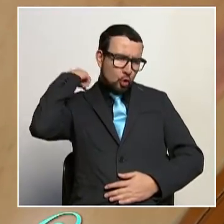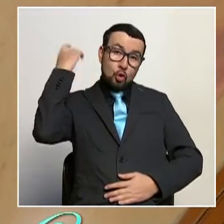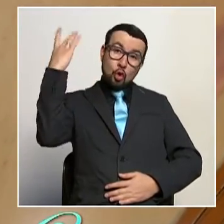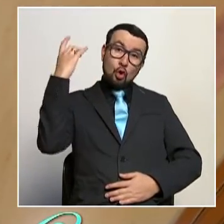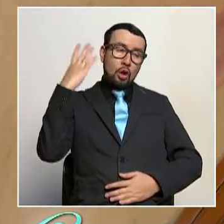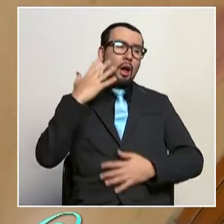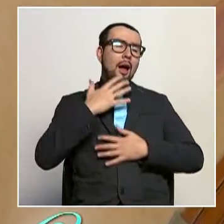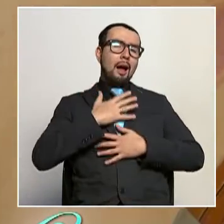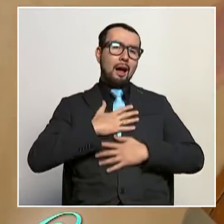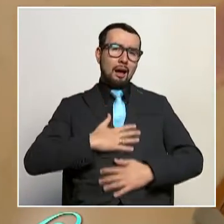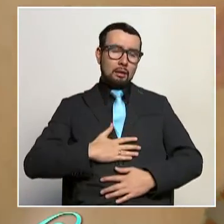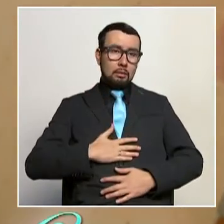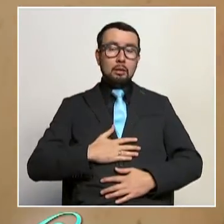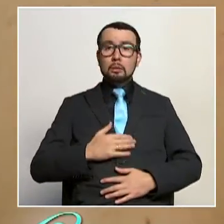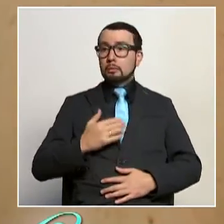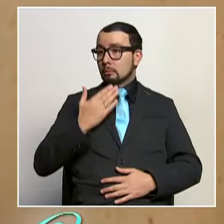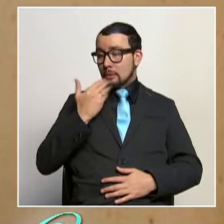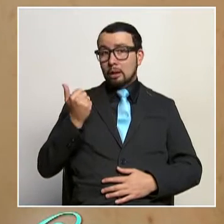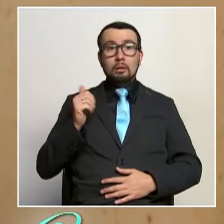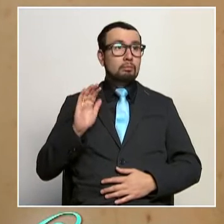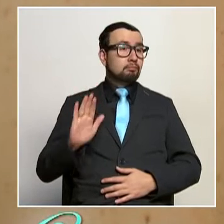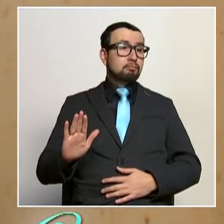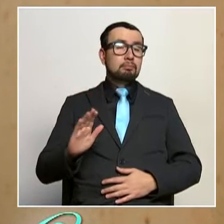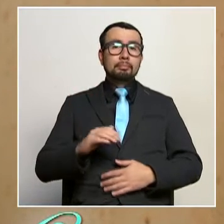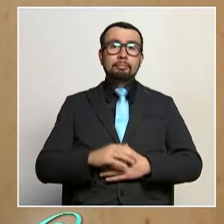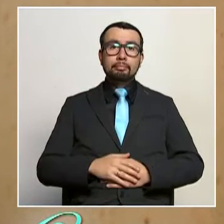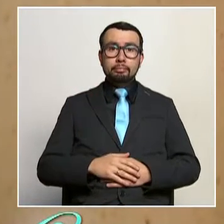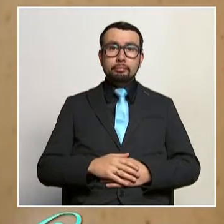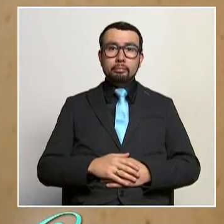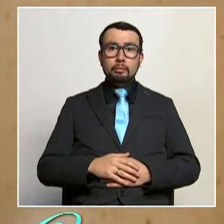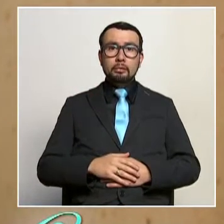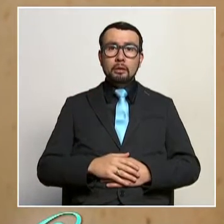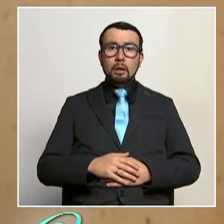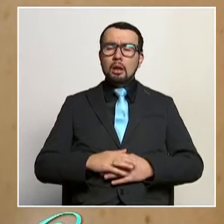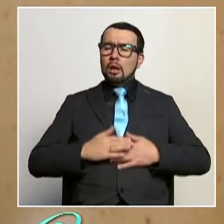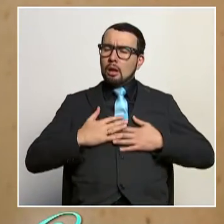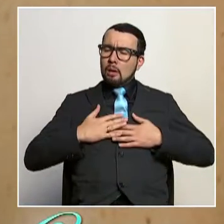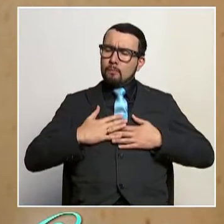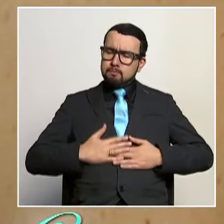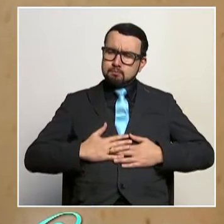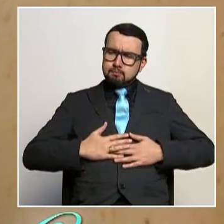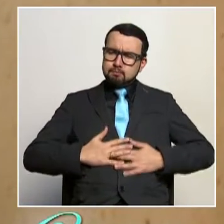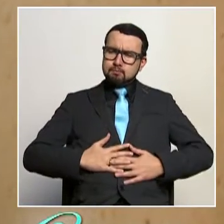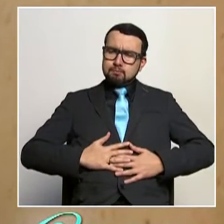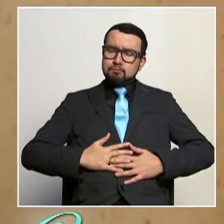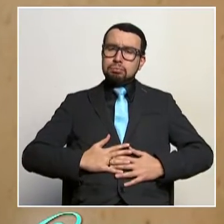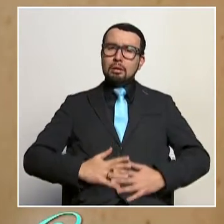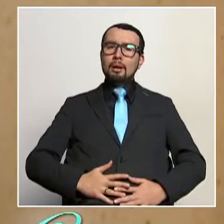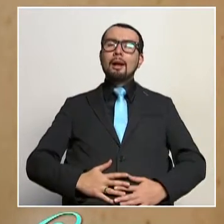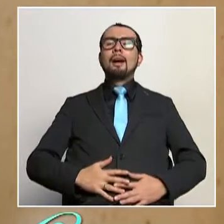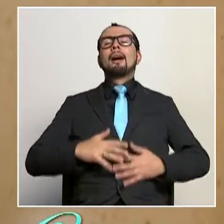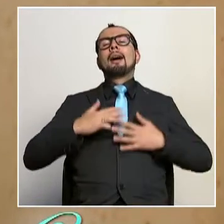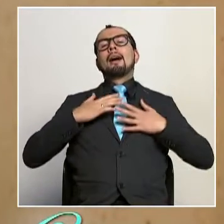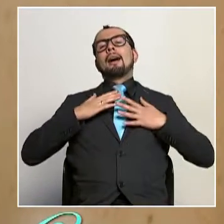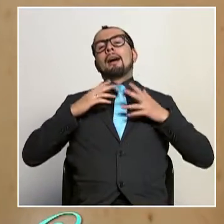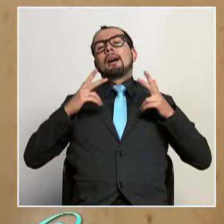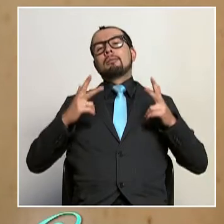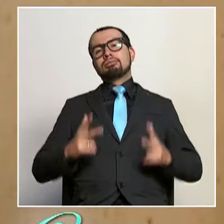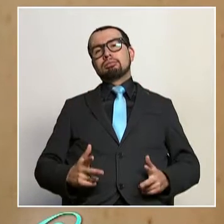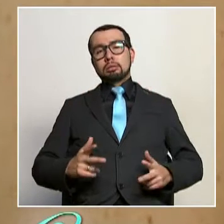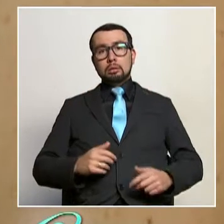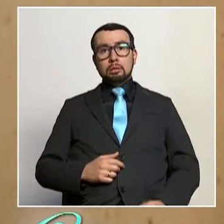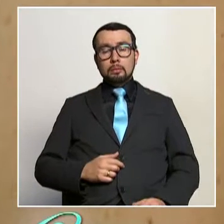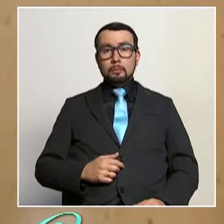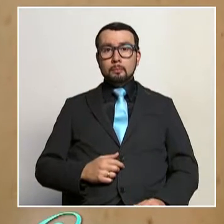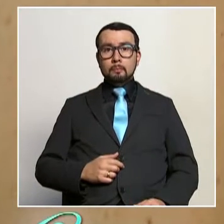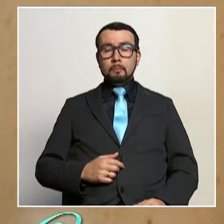mejor la anestesia que uno puede tener es esa. Aflojar y termina descansado, termina bien. ¿Cuántos